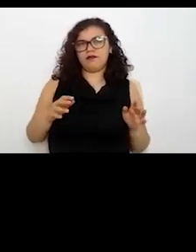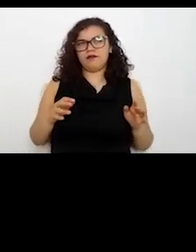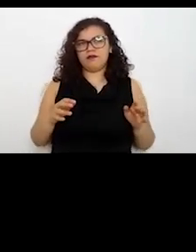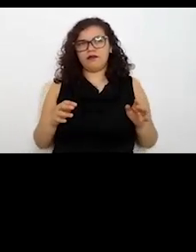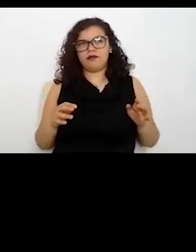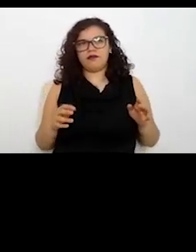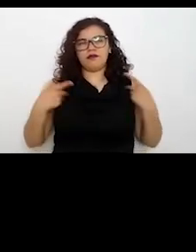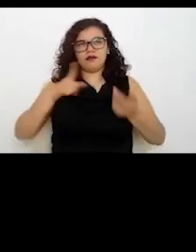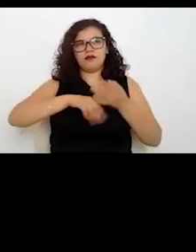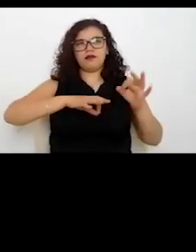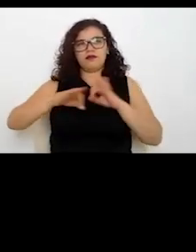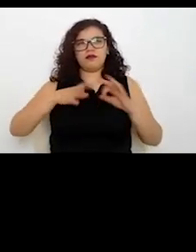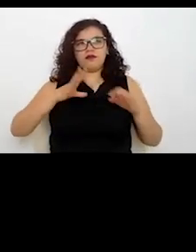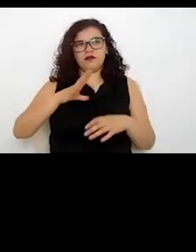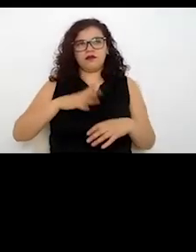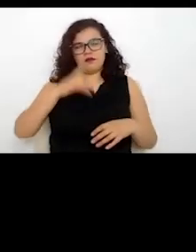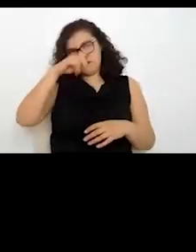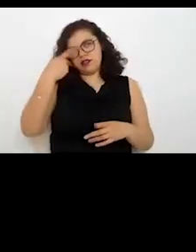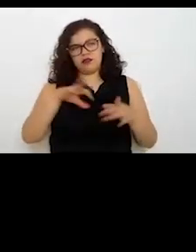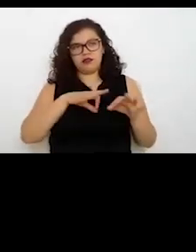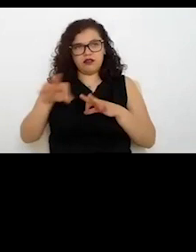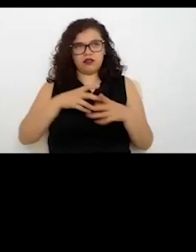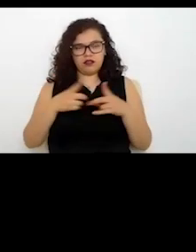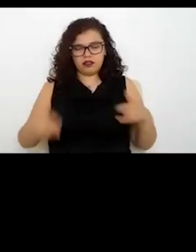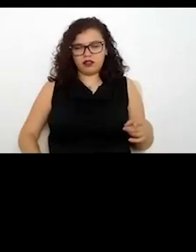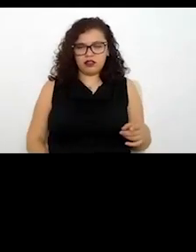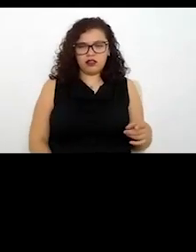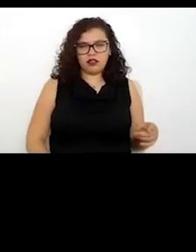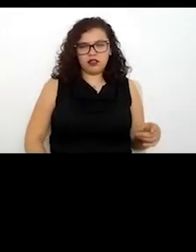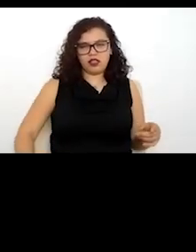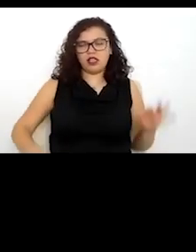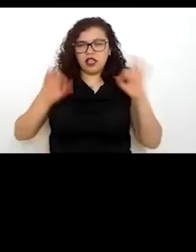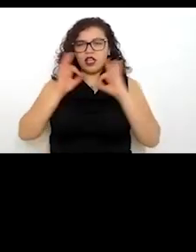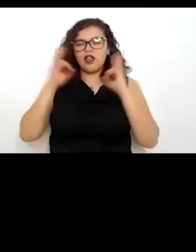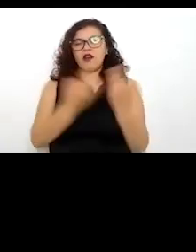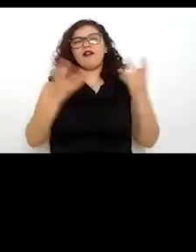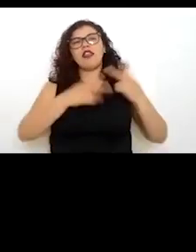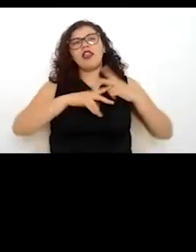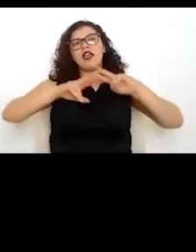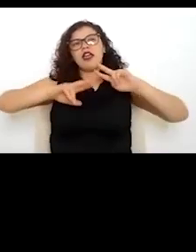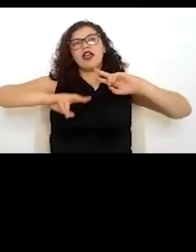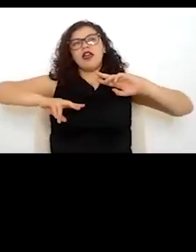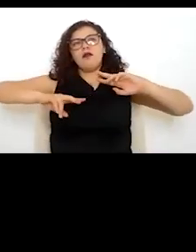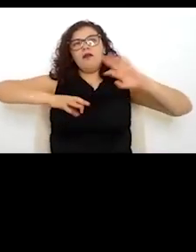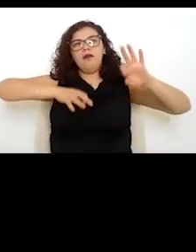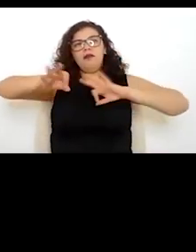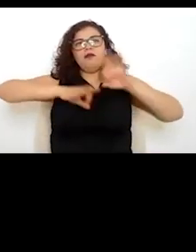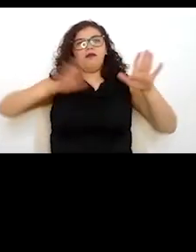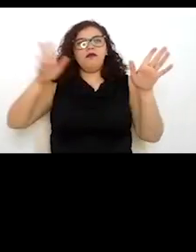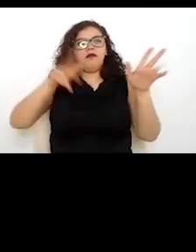el empleado que justamente desempeñe su labor en la modalidad de teletrabajo